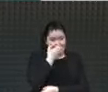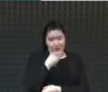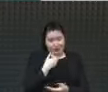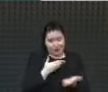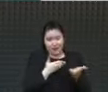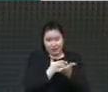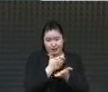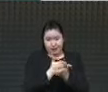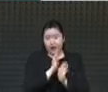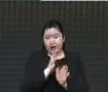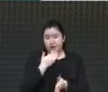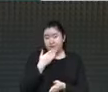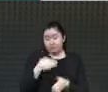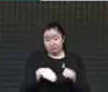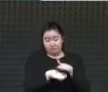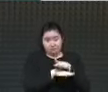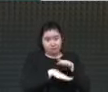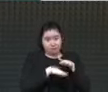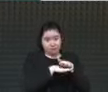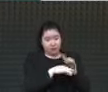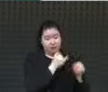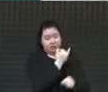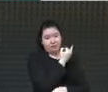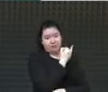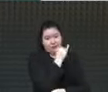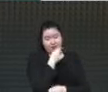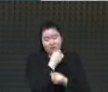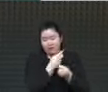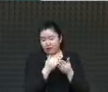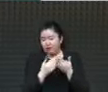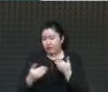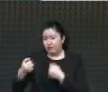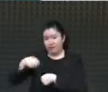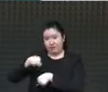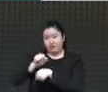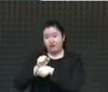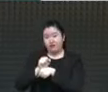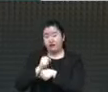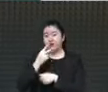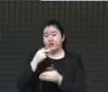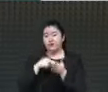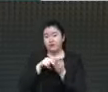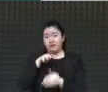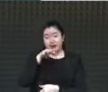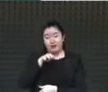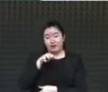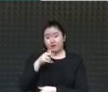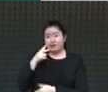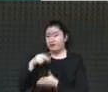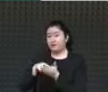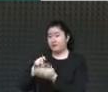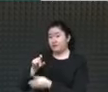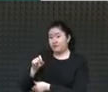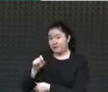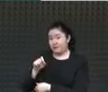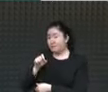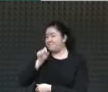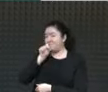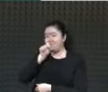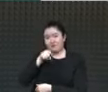nivel básico durante el ciclo escolar 19-20, que ha generado la crisis económica en la Ciudad de México